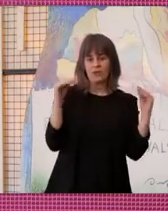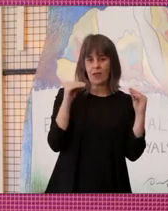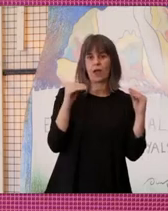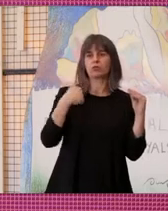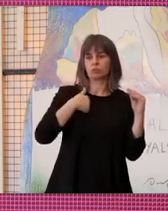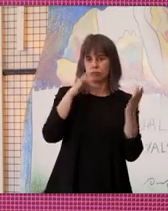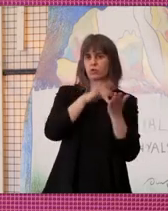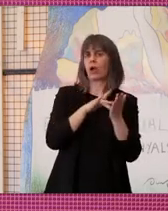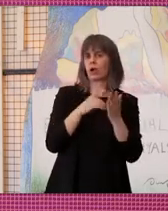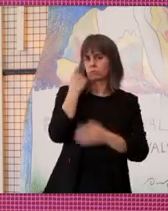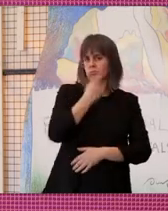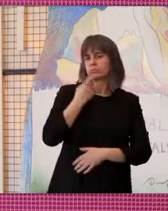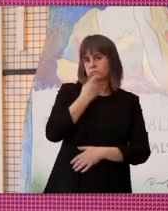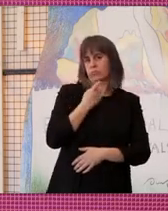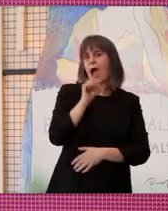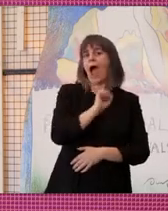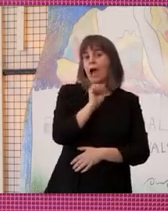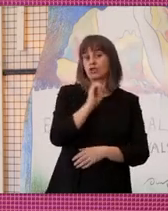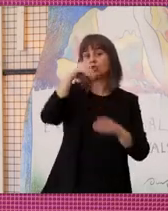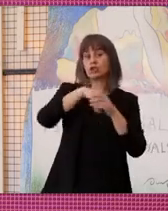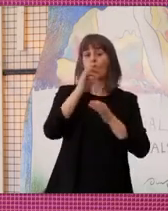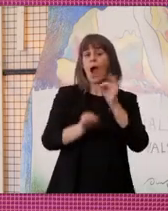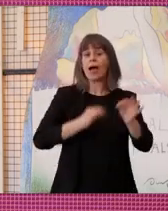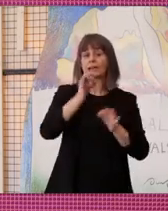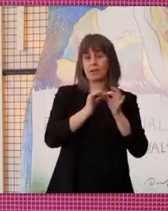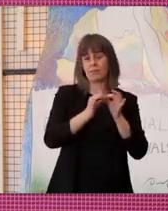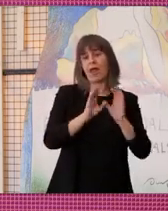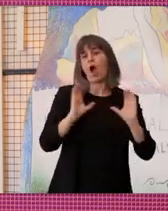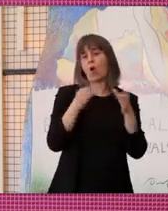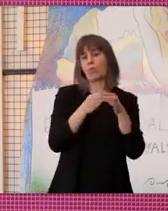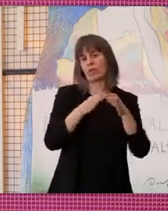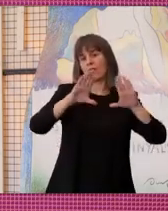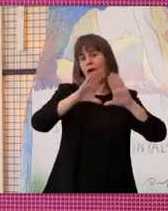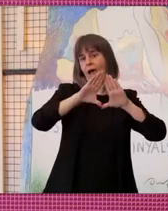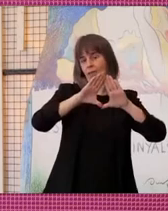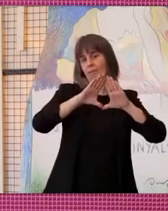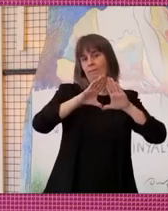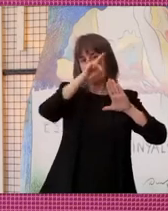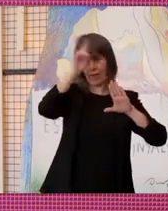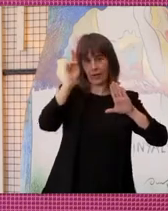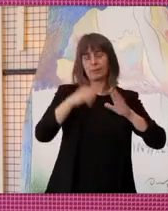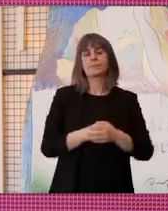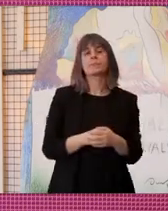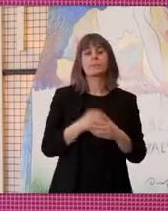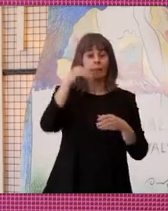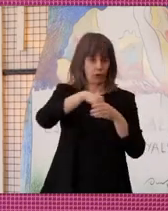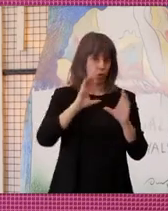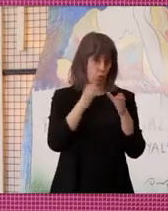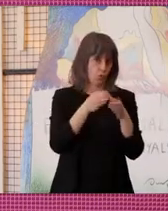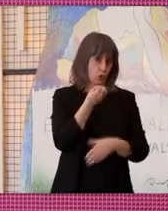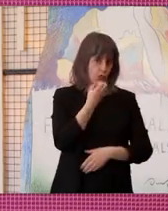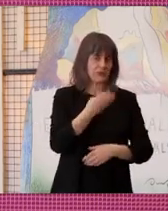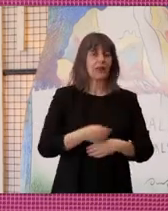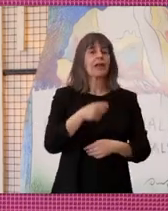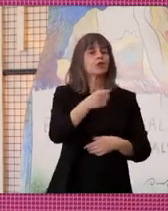en la en la asamblea de la comunidad de Madrid dentro del grupo socialista y eso me había ayudado